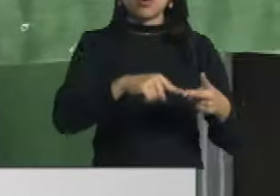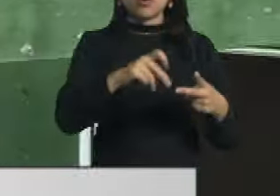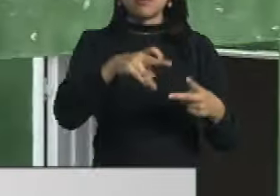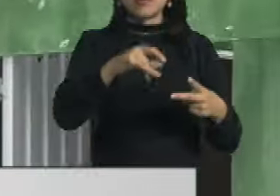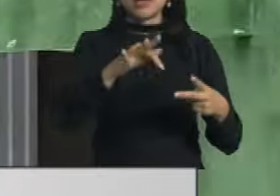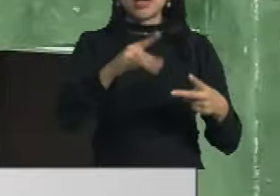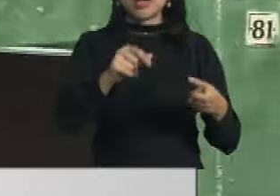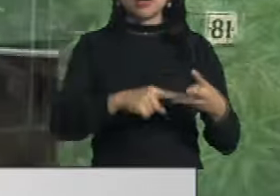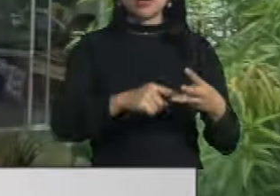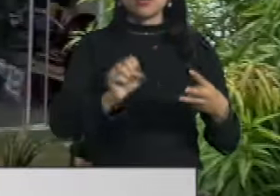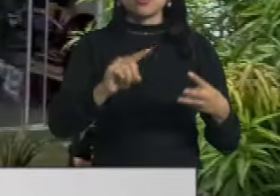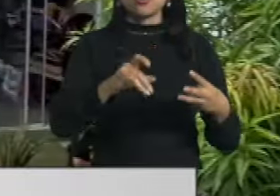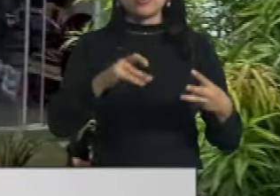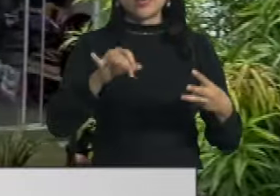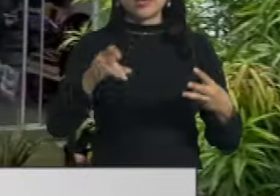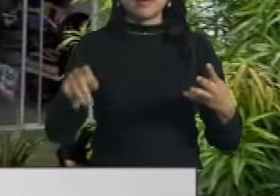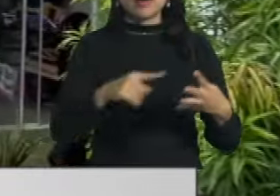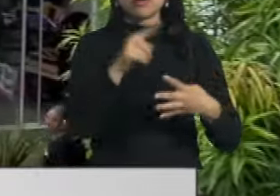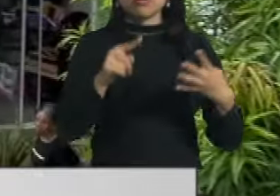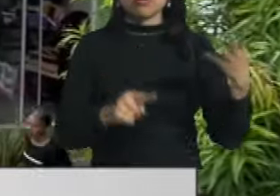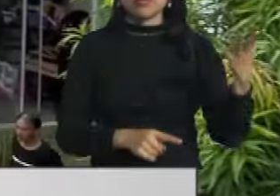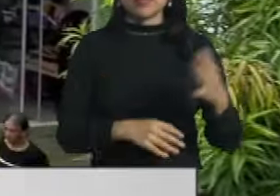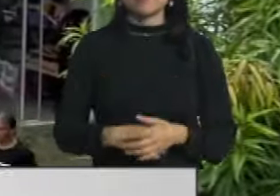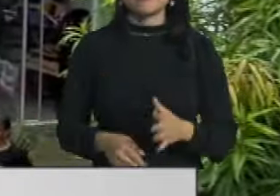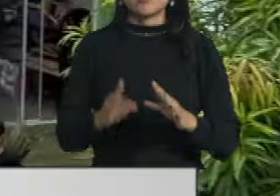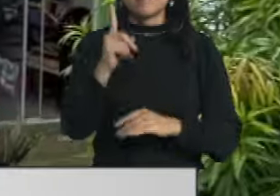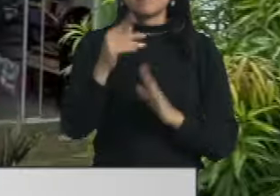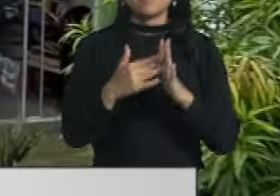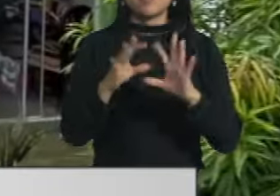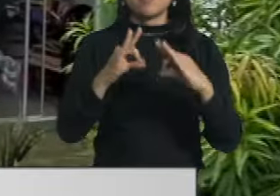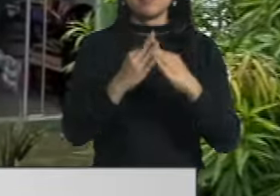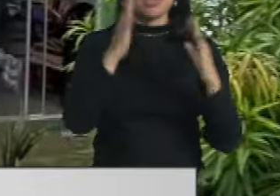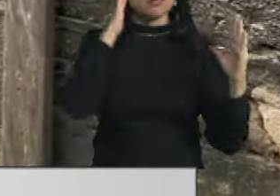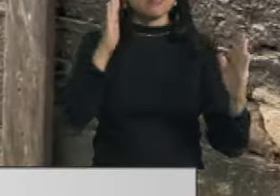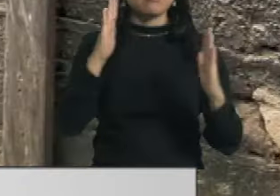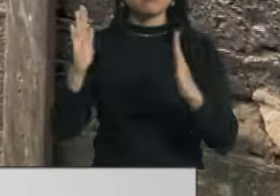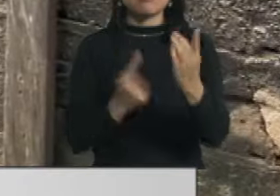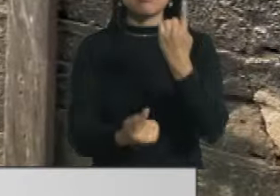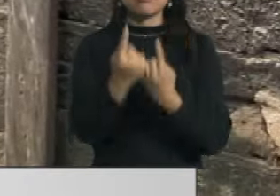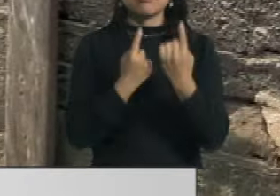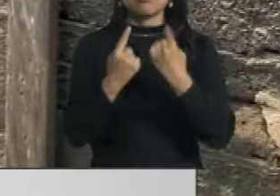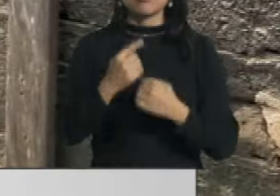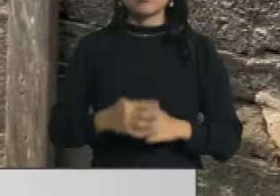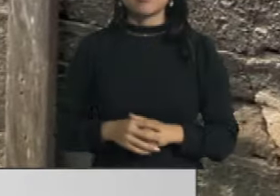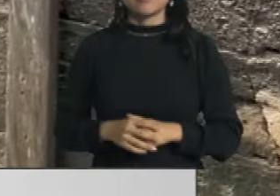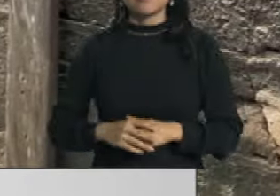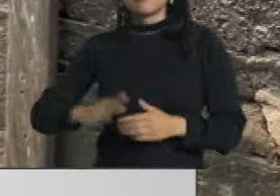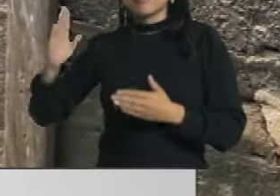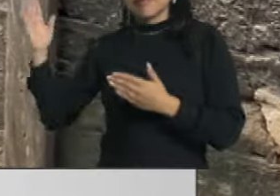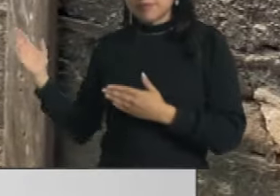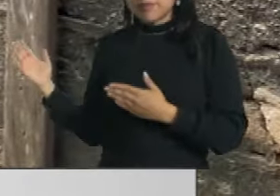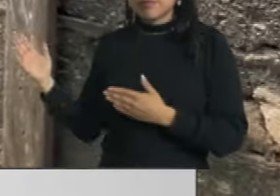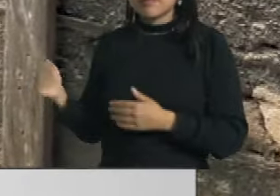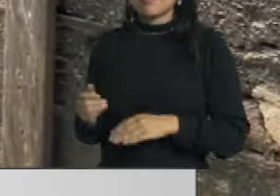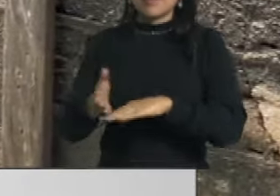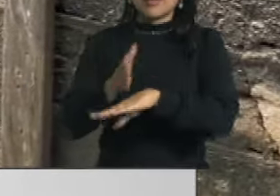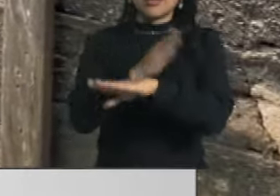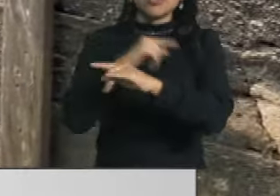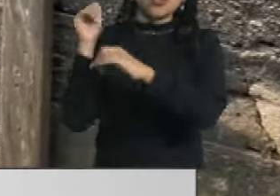veredas. Estamos atendiendo a más de 1,000 familias en todo el municipio. Tuvimos dificultades el primer vendaval,